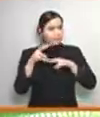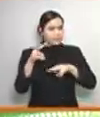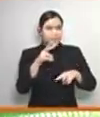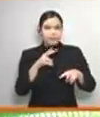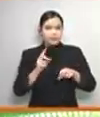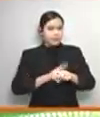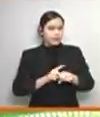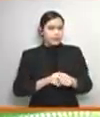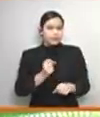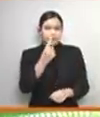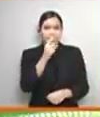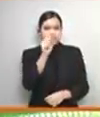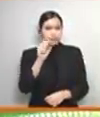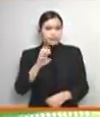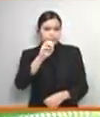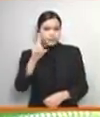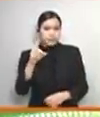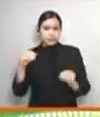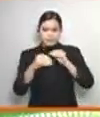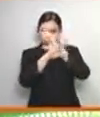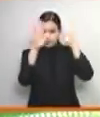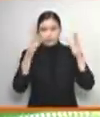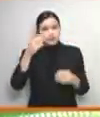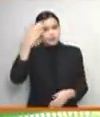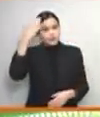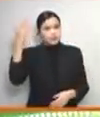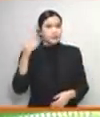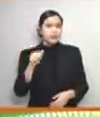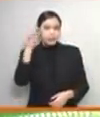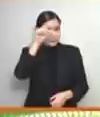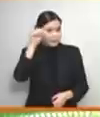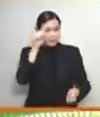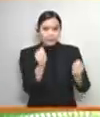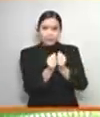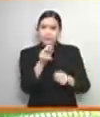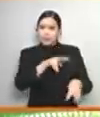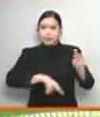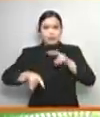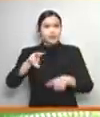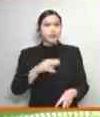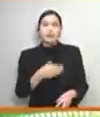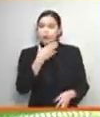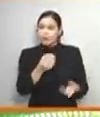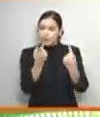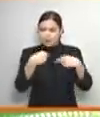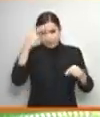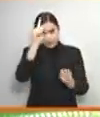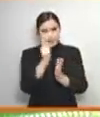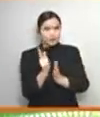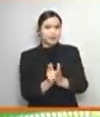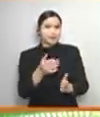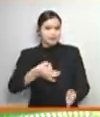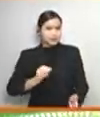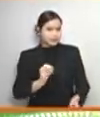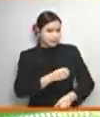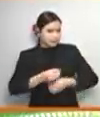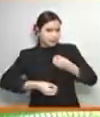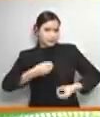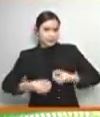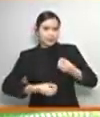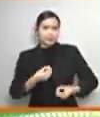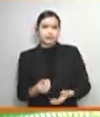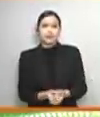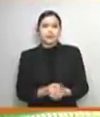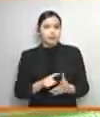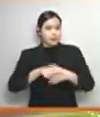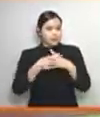las 11:01 de la mañana. Les saluda Alison en compañía de nuestro auditor, quien nos ayuda a transparencia cada uno en nuestros procesos.